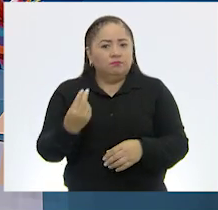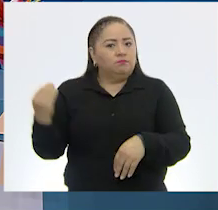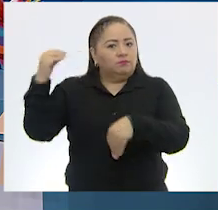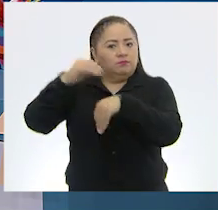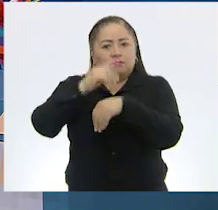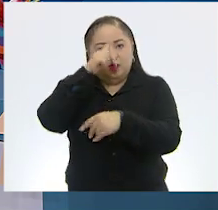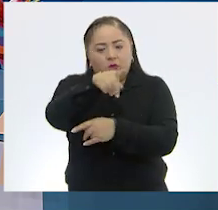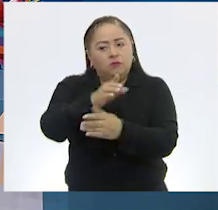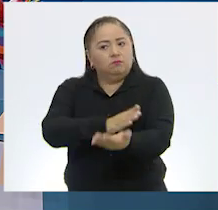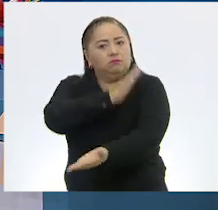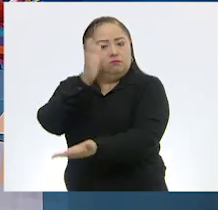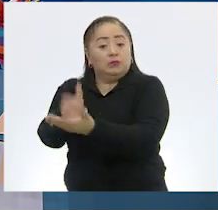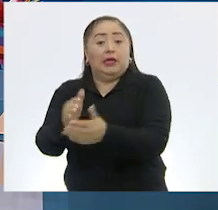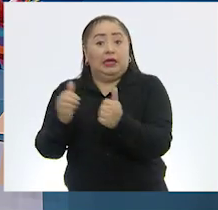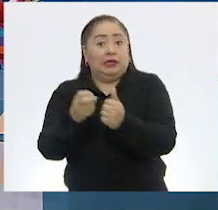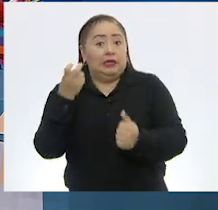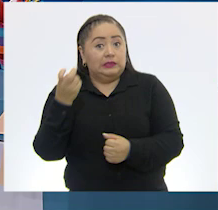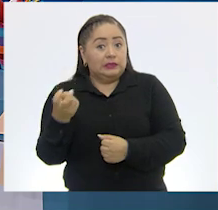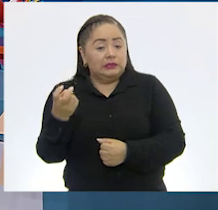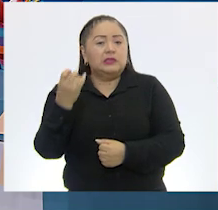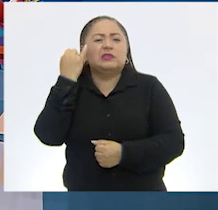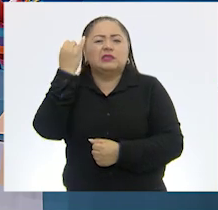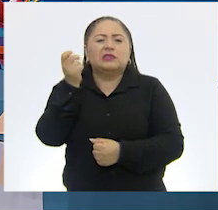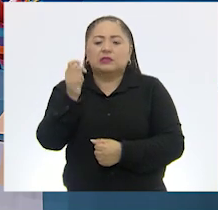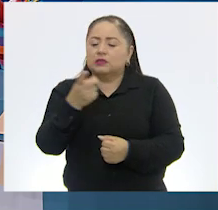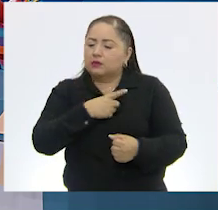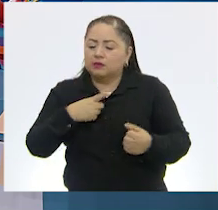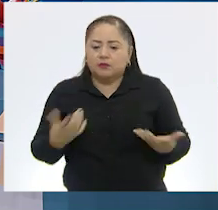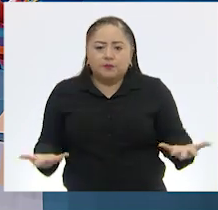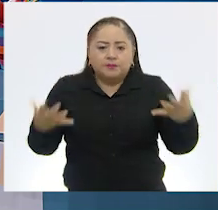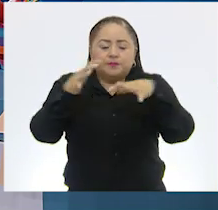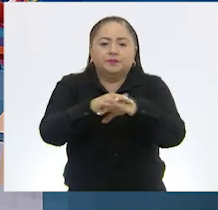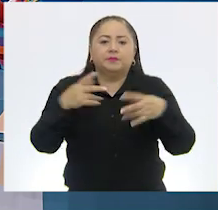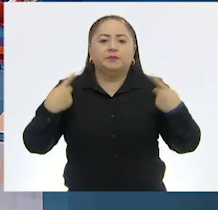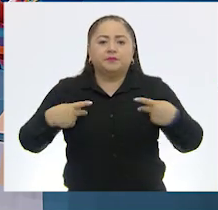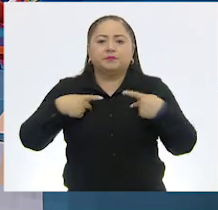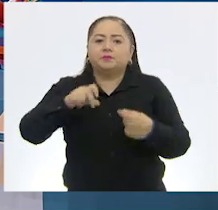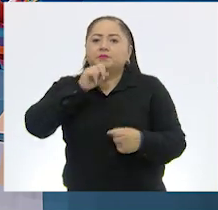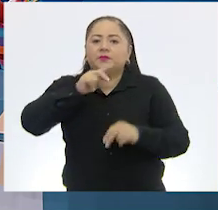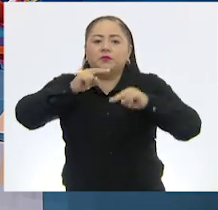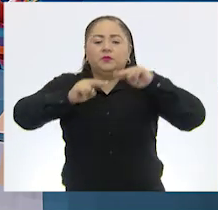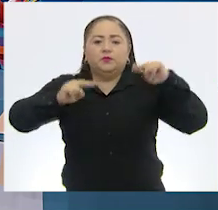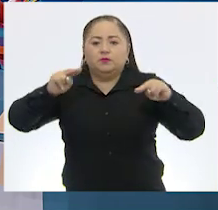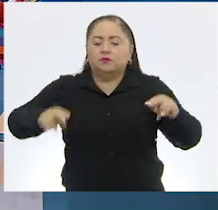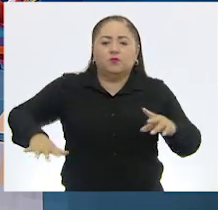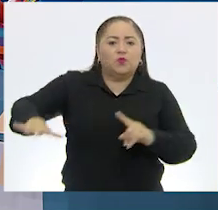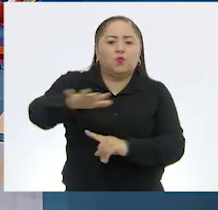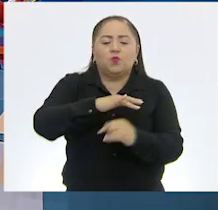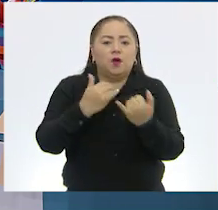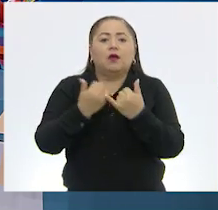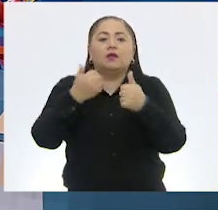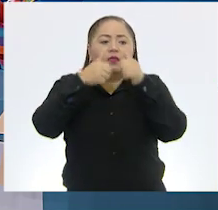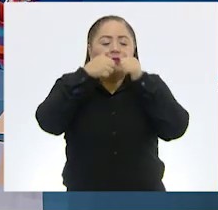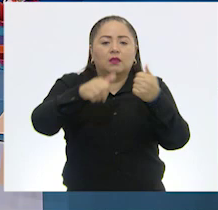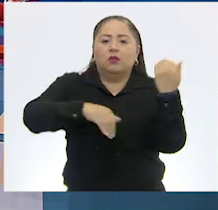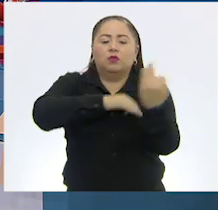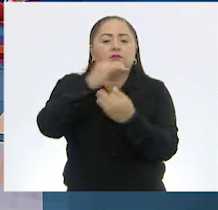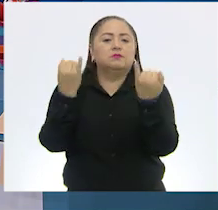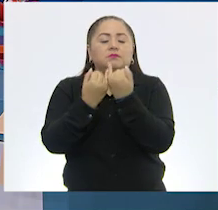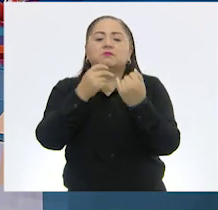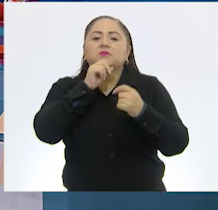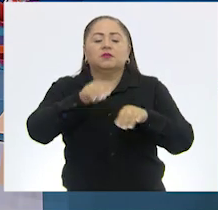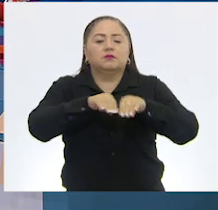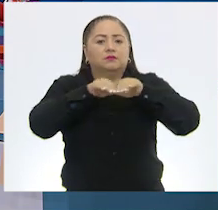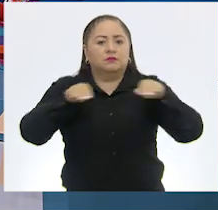puedas asistir. Con esto, la idea es integrar a la población en un mismo nivel cultural y darles a todos y a todas